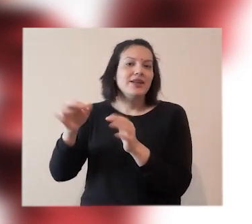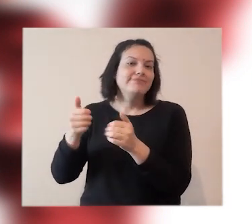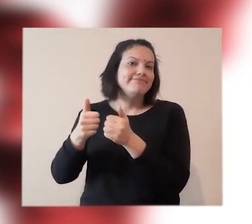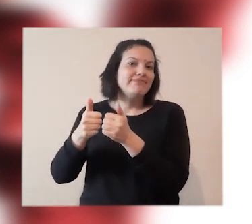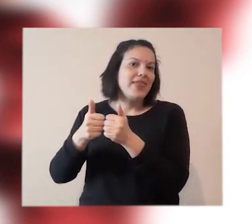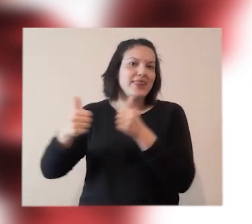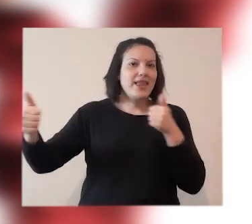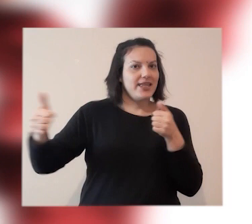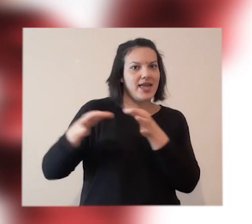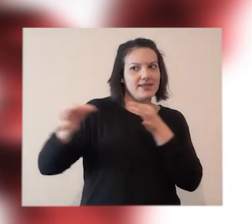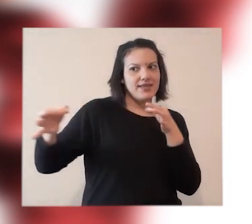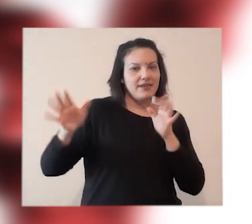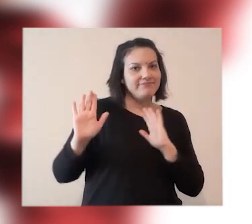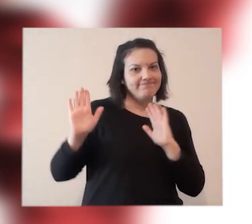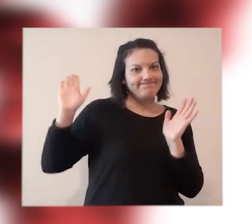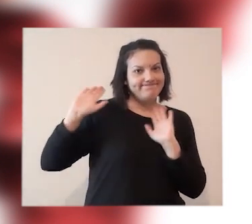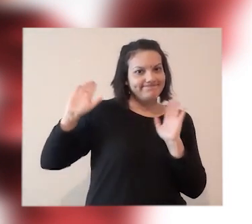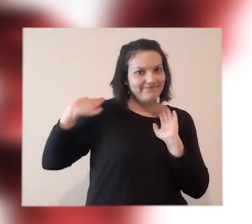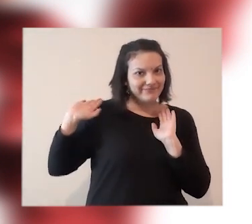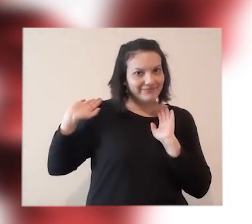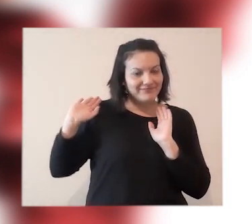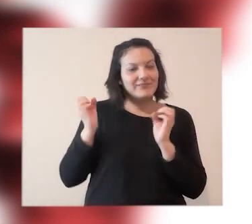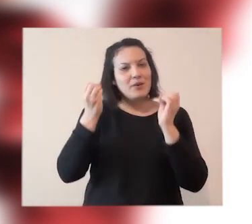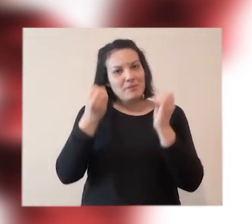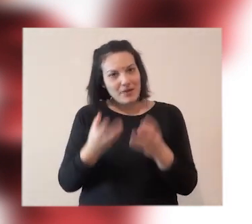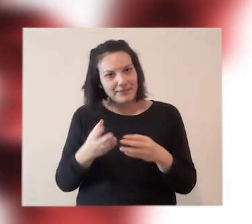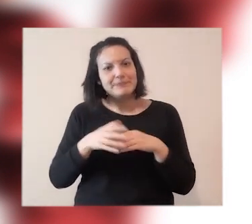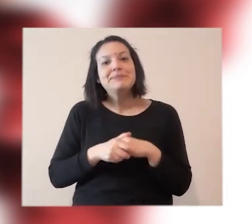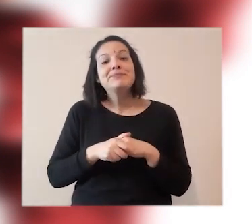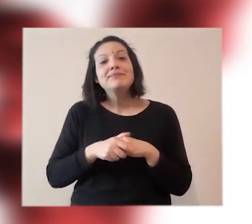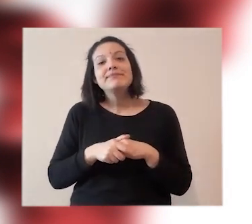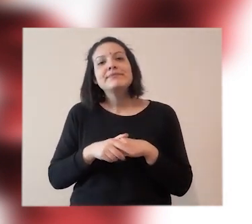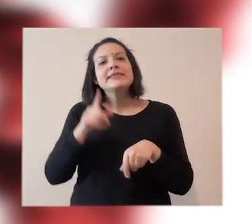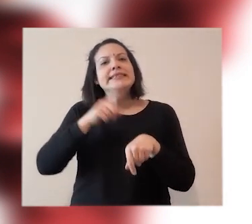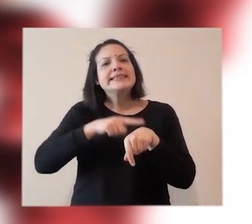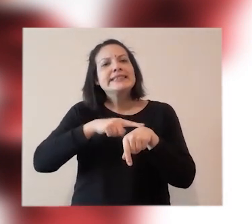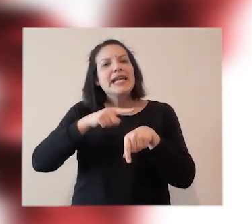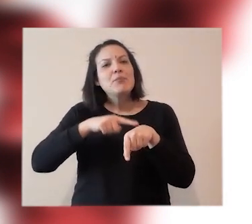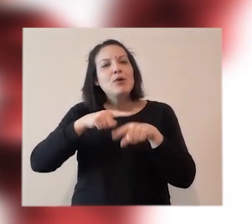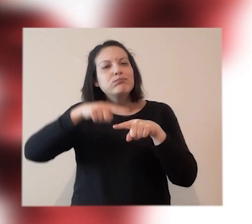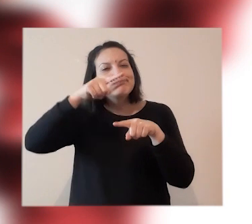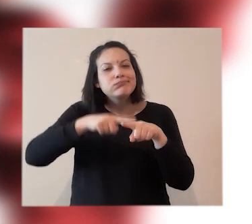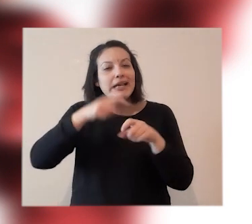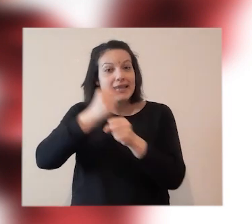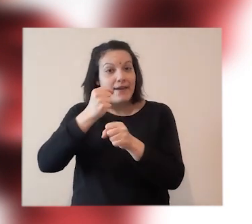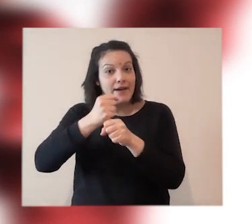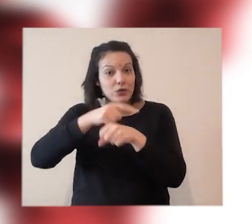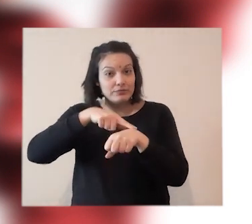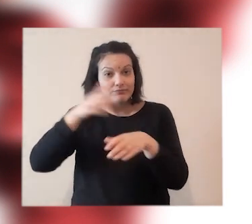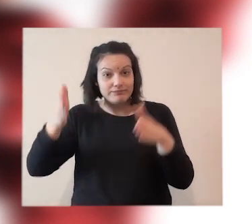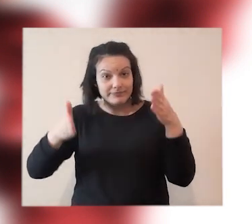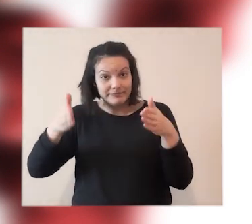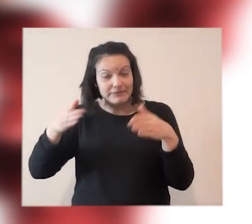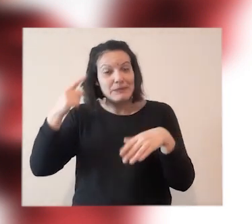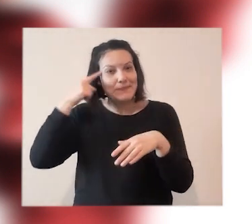hoy, el distanciamiento social. Bien, en todo el momento o el horario laboral uno tiene que pensar, como hablábamos